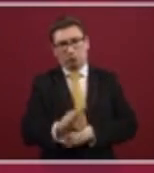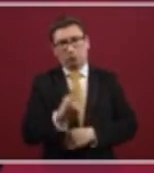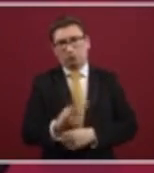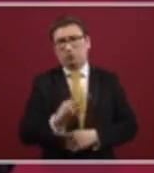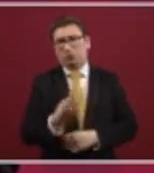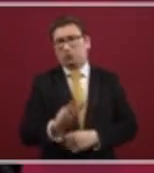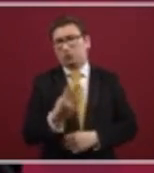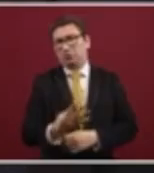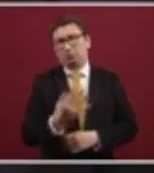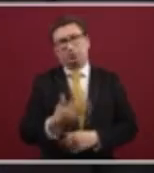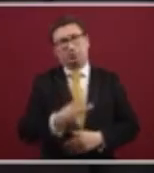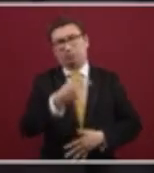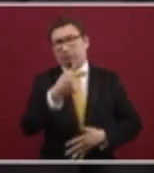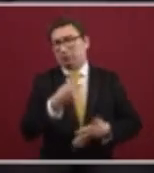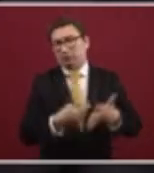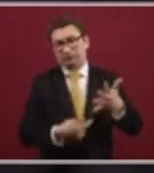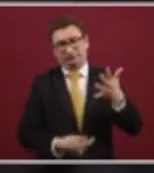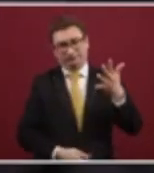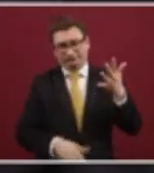1, 2, 3, 4, 5, 6. Tengo que hacer